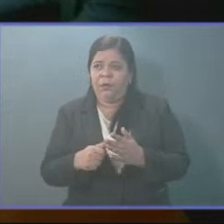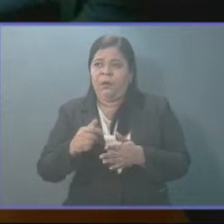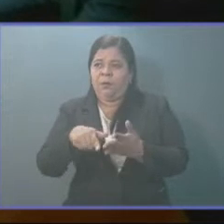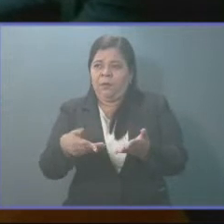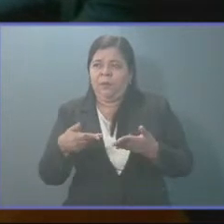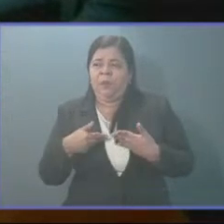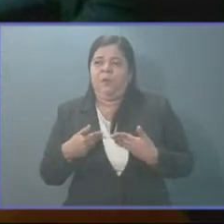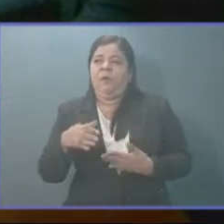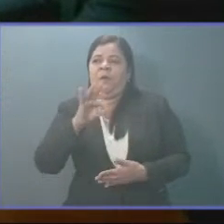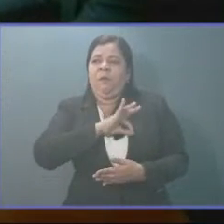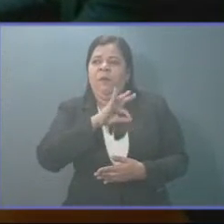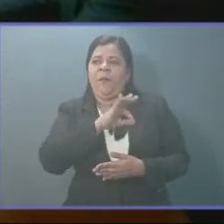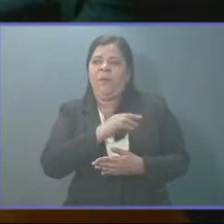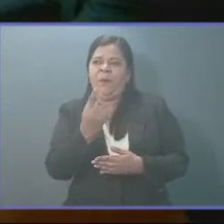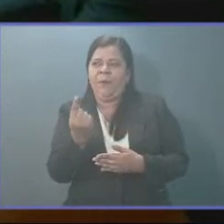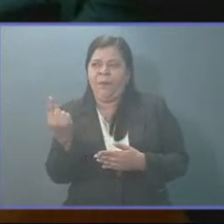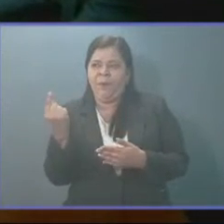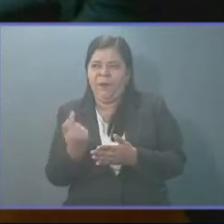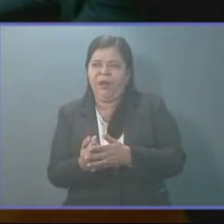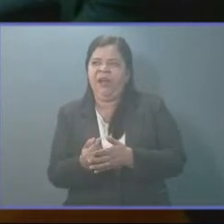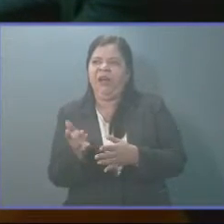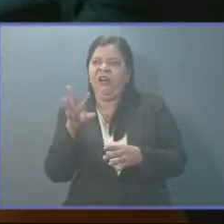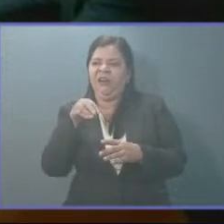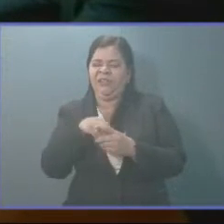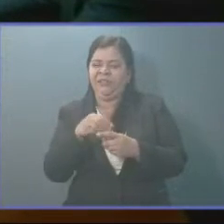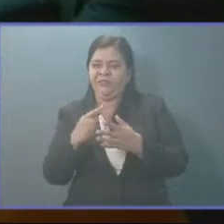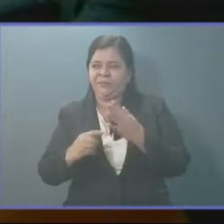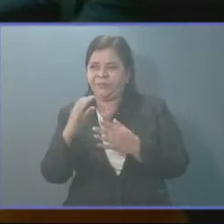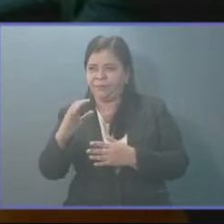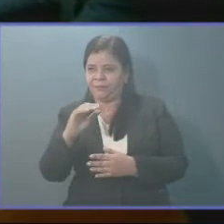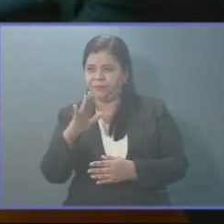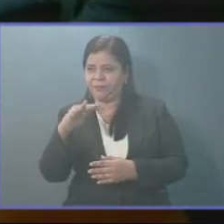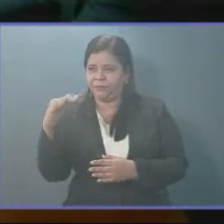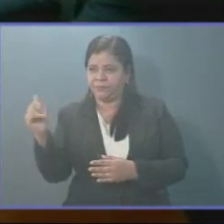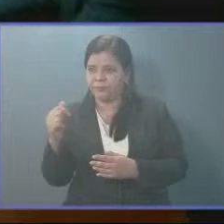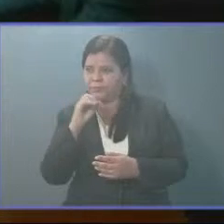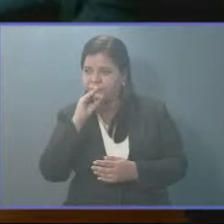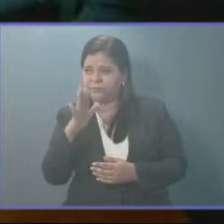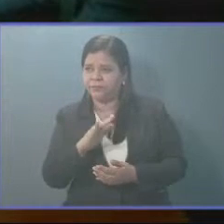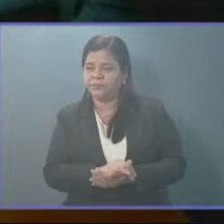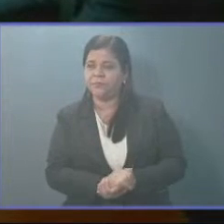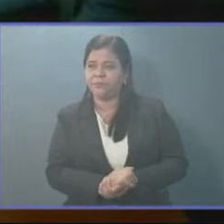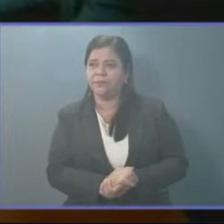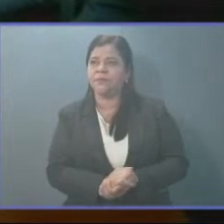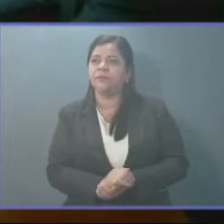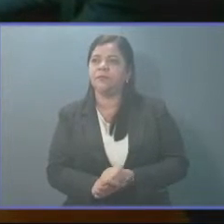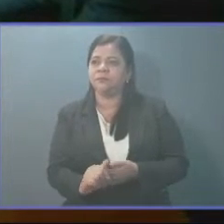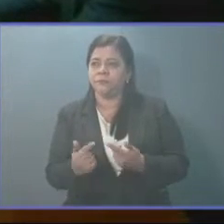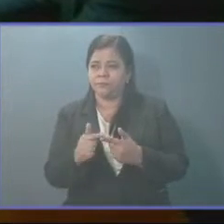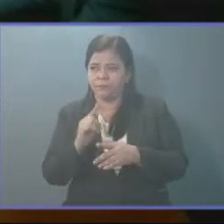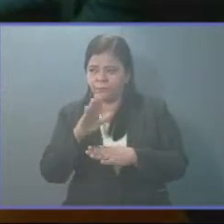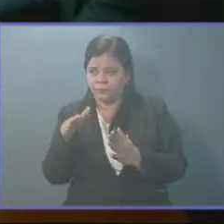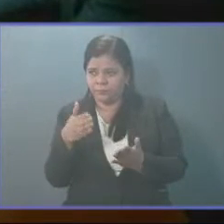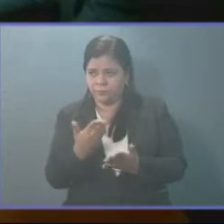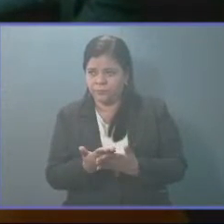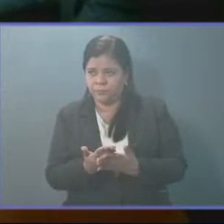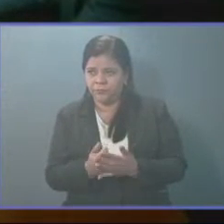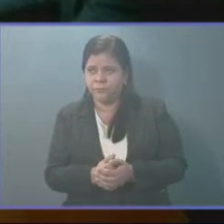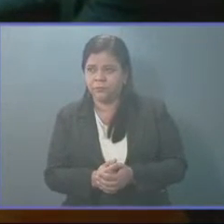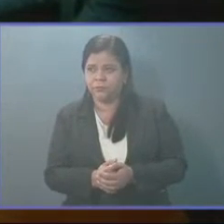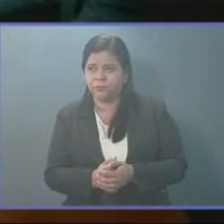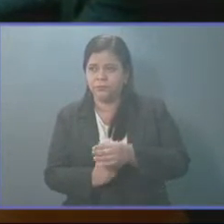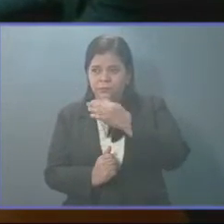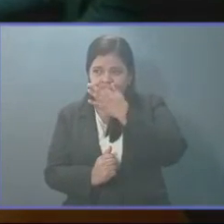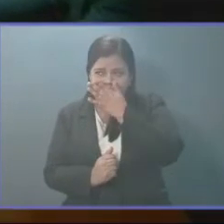a favor de los trabajadores en la Constitución de la República, Código de Trabajo y demás leyes y fuentes de derecho laboral.